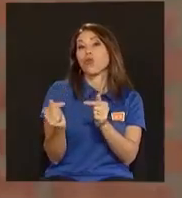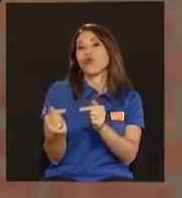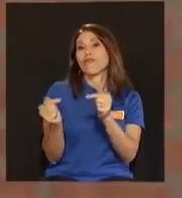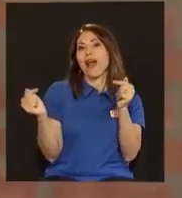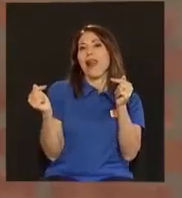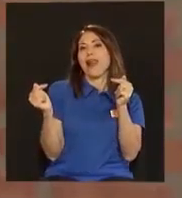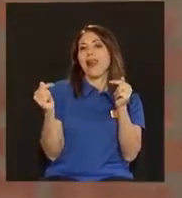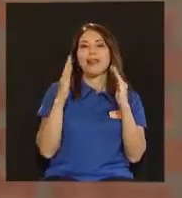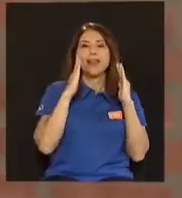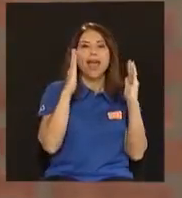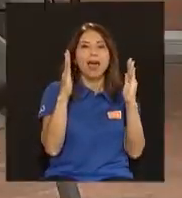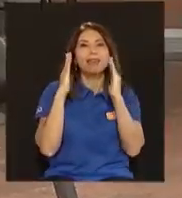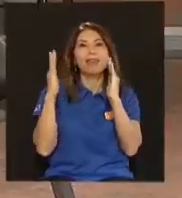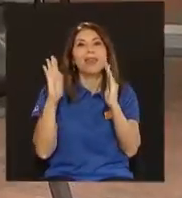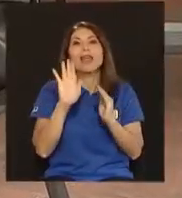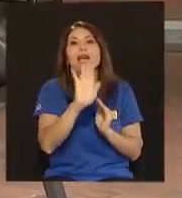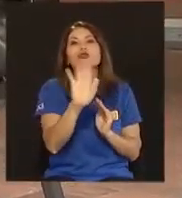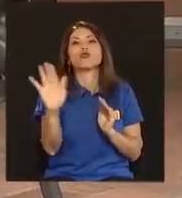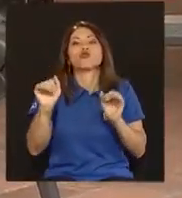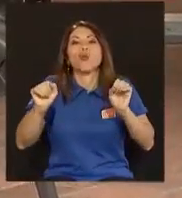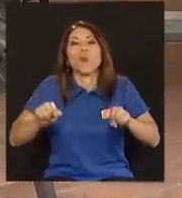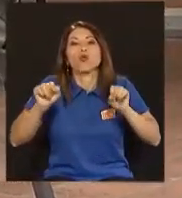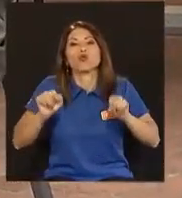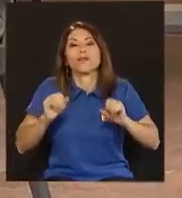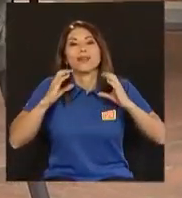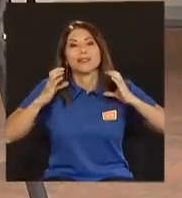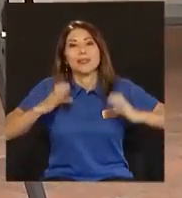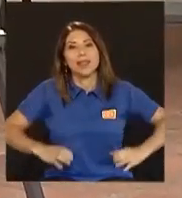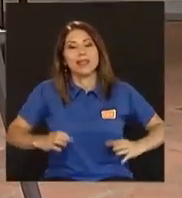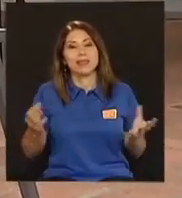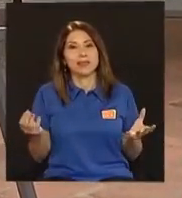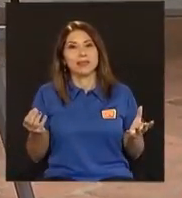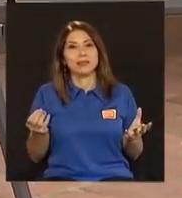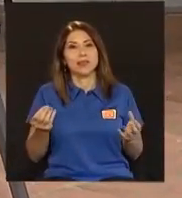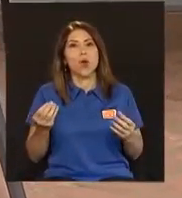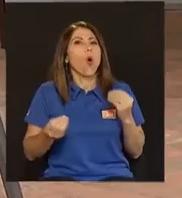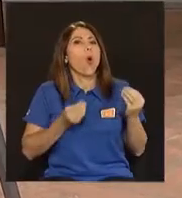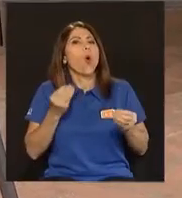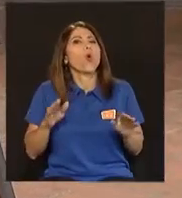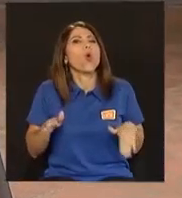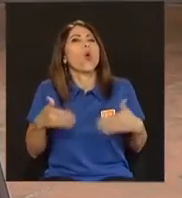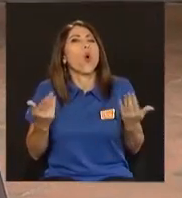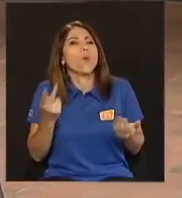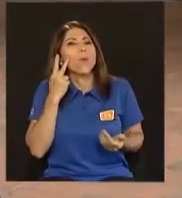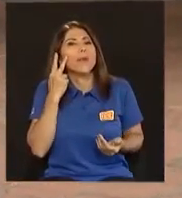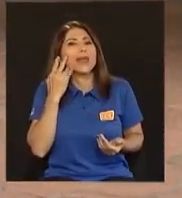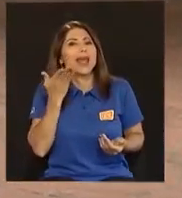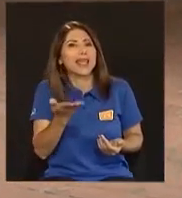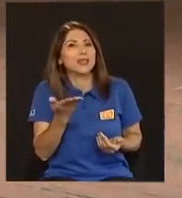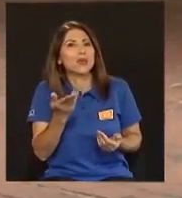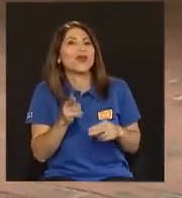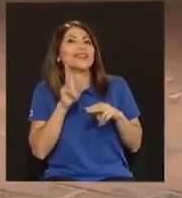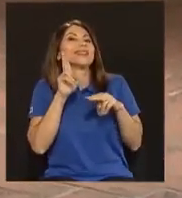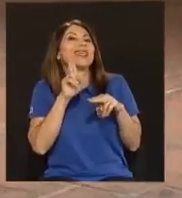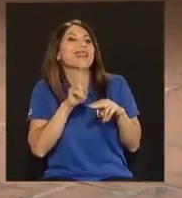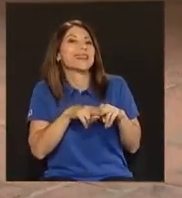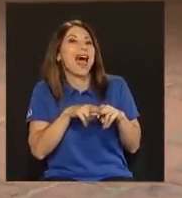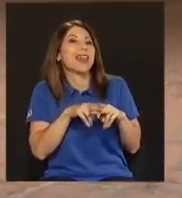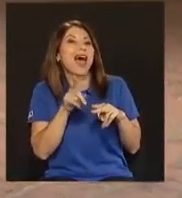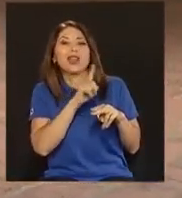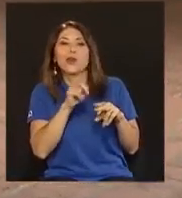los potenciales clientes, o cómo miran desde esa, sentado en la silla, no en esta que está sentado ahora, sino en